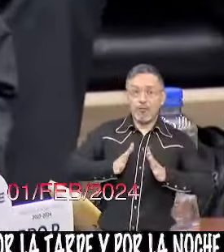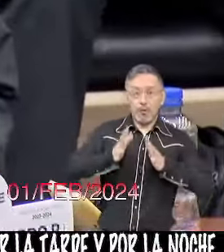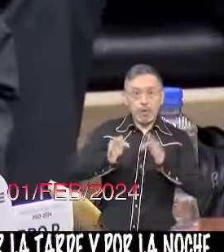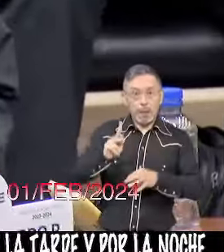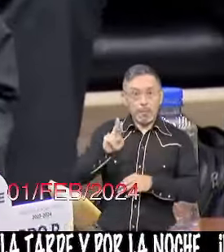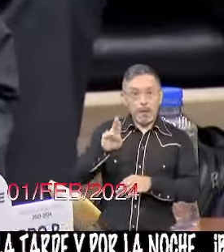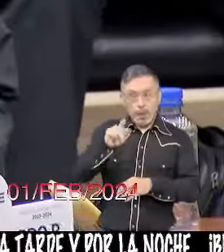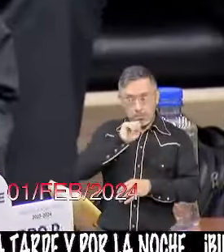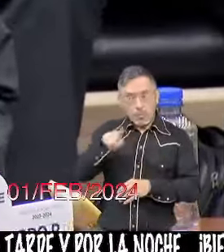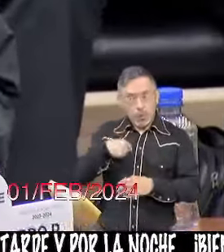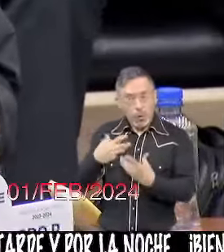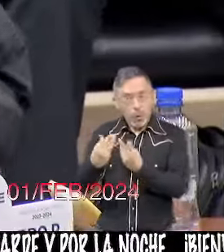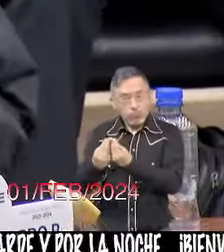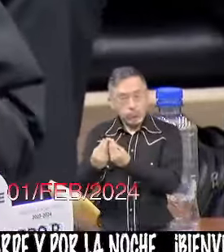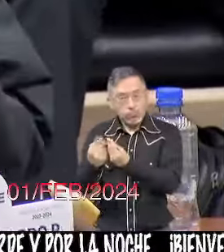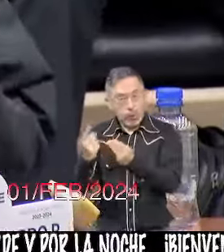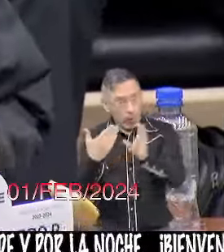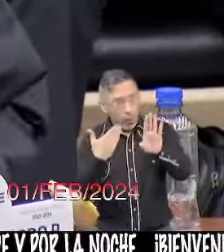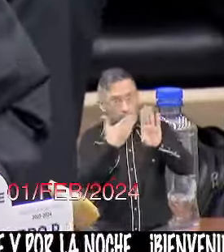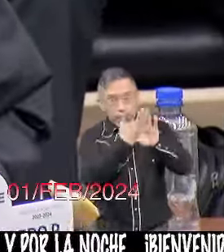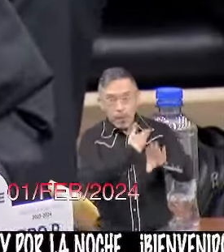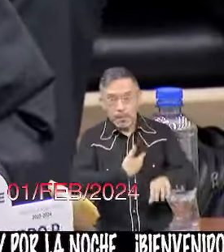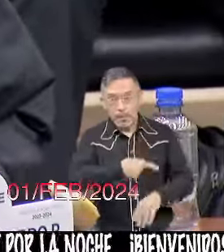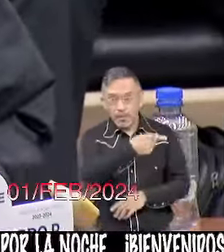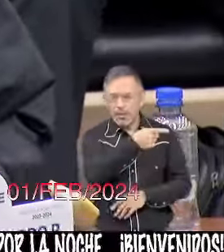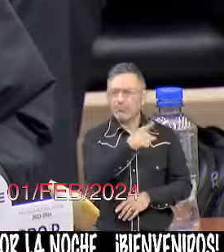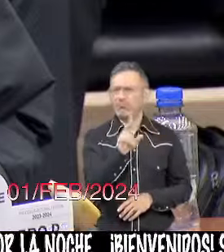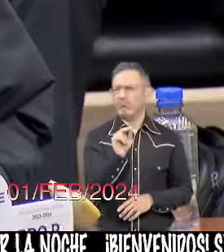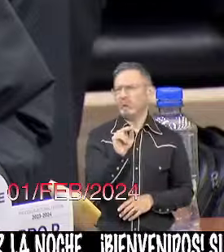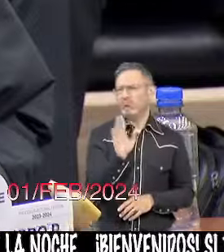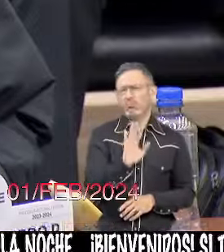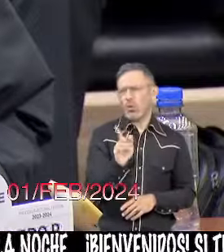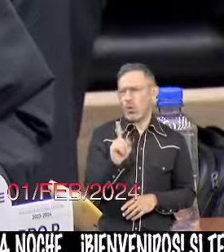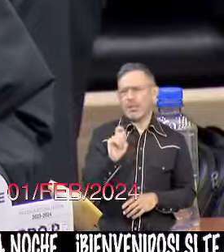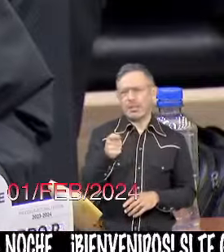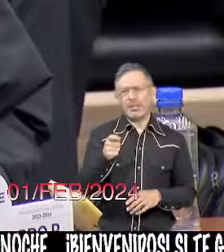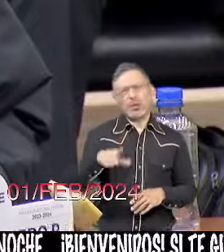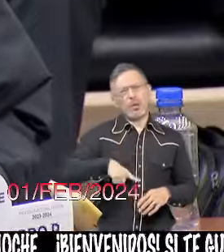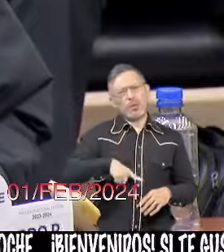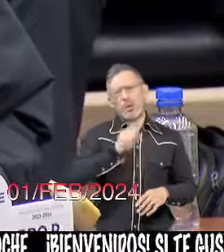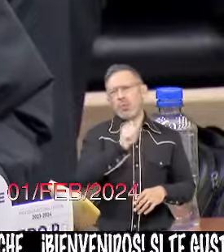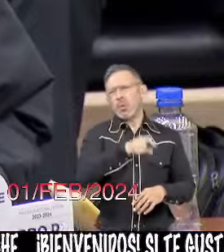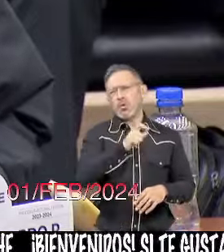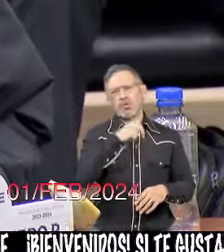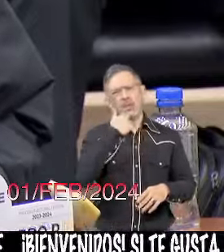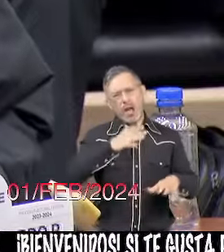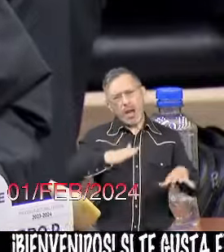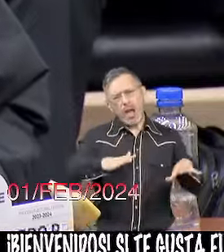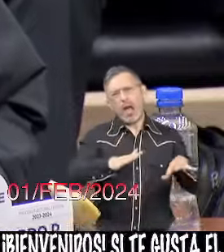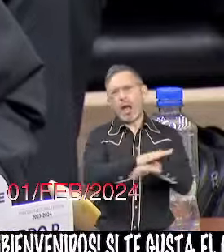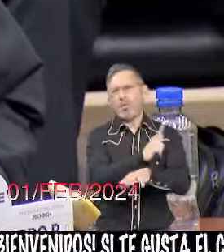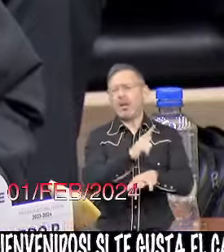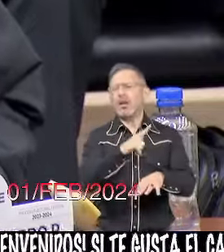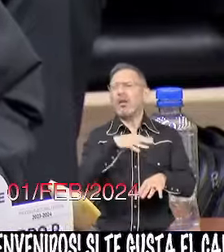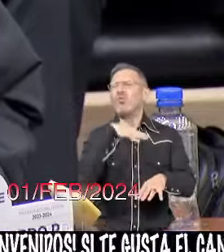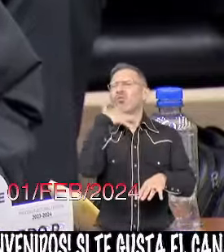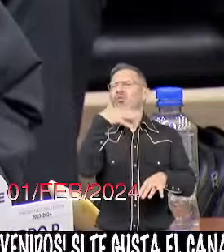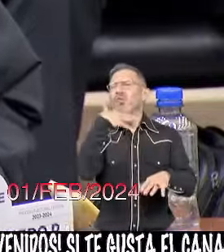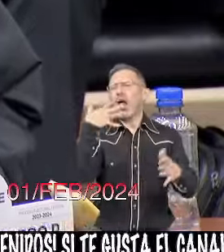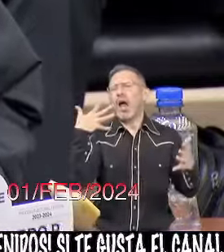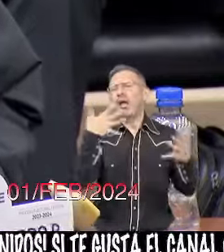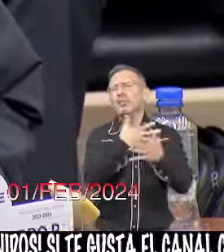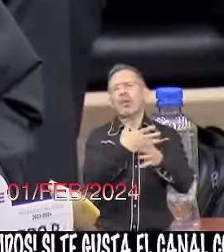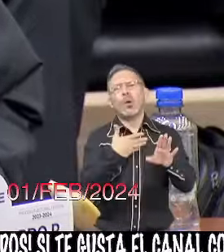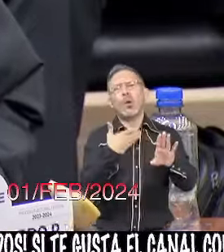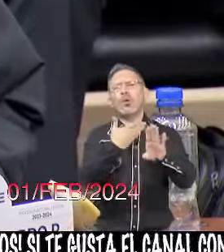el presidencialismo. Nació por un cambio de régimen después de un fraude electoral monstruoso en contra del ingeniero Cuauhtémoc